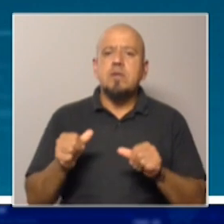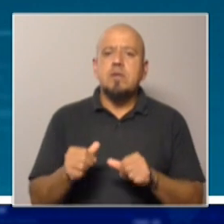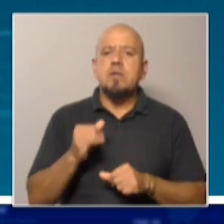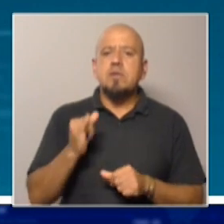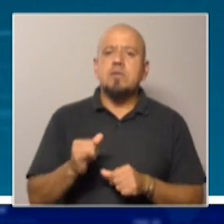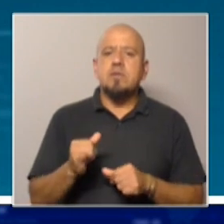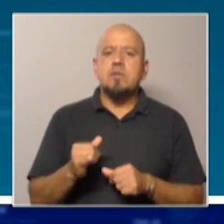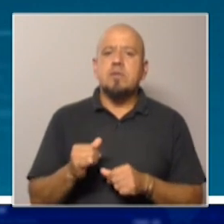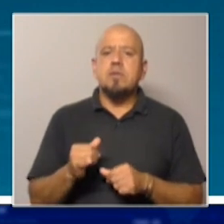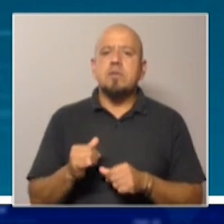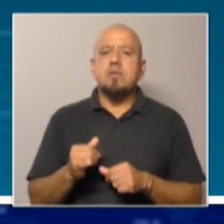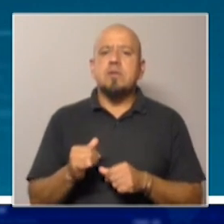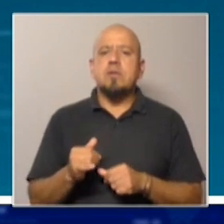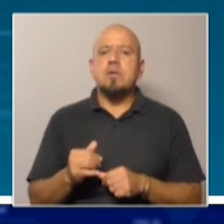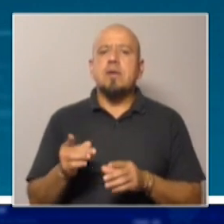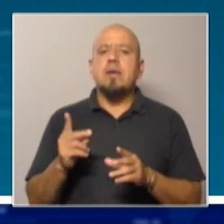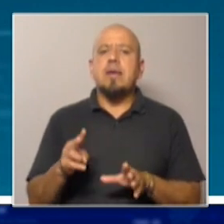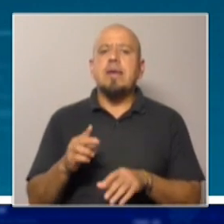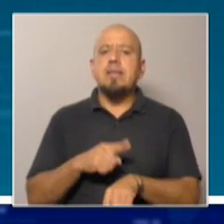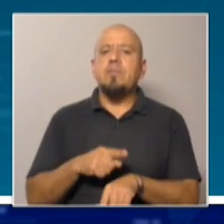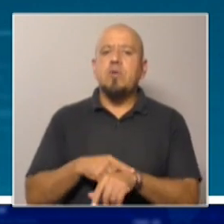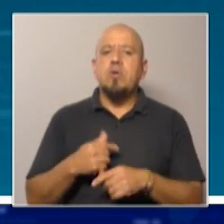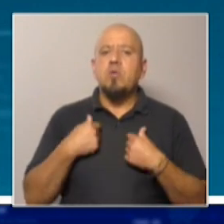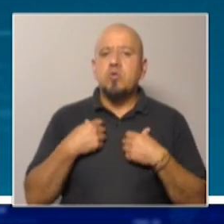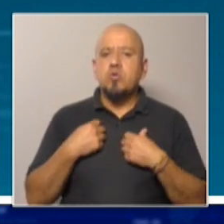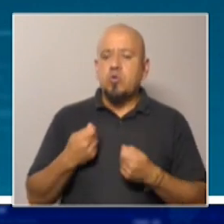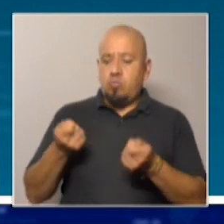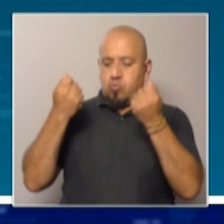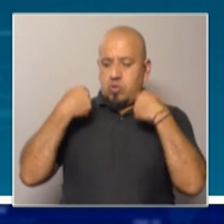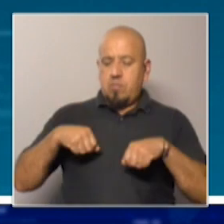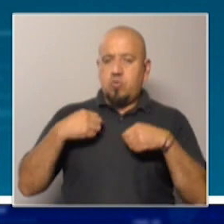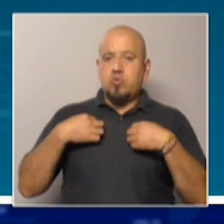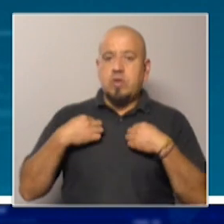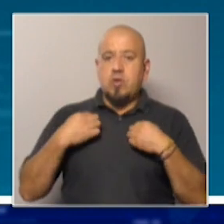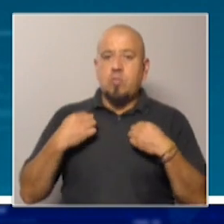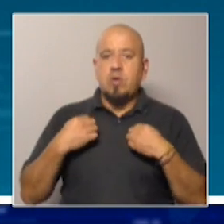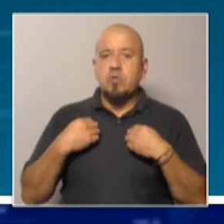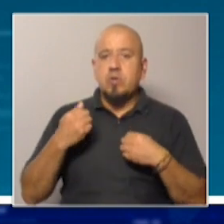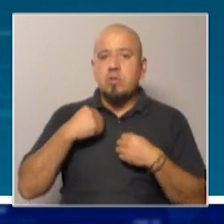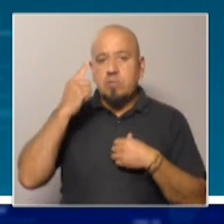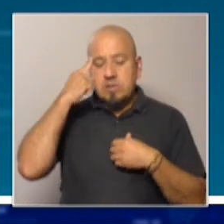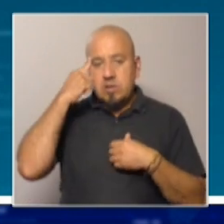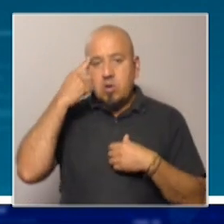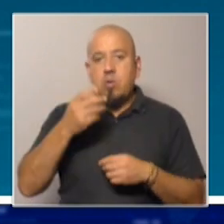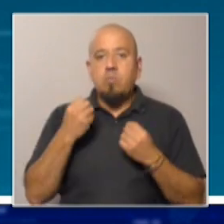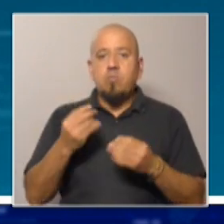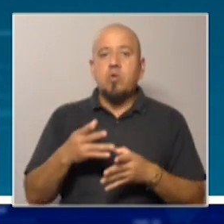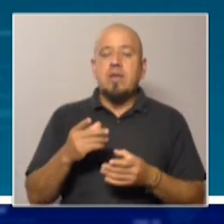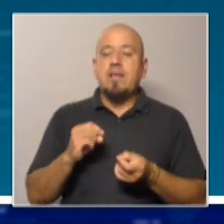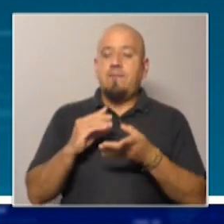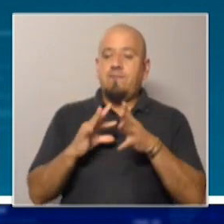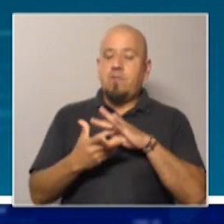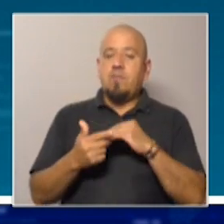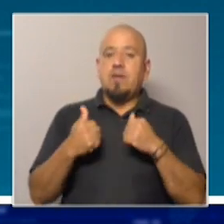el que a nosotros nos lleva cada prenda que nos vamos colocando la íbamos pensando. ¿Por qué? Porque la manera que